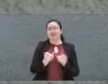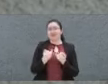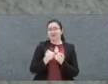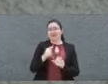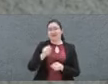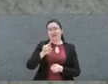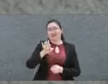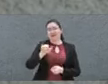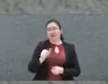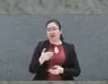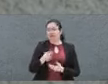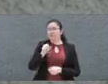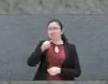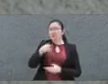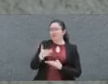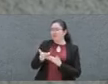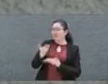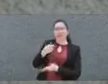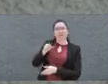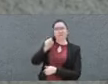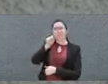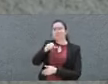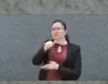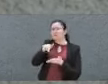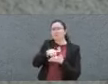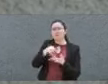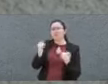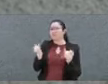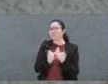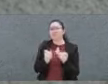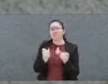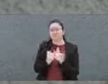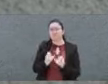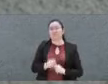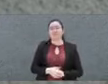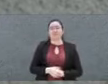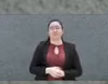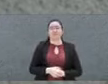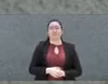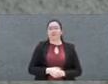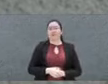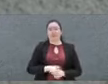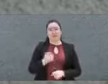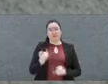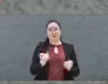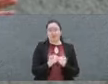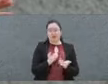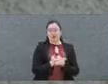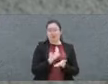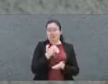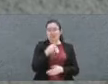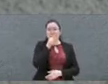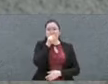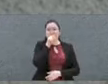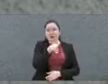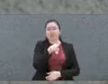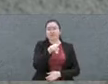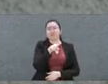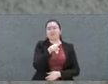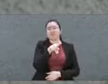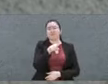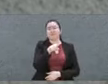mismas oficinas que existían antes, se va a mantener la tarifa popular que hay, y